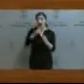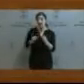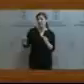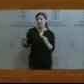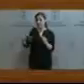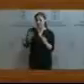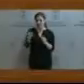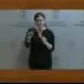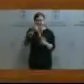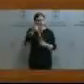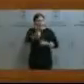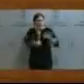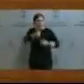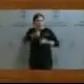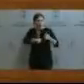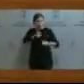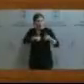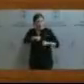corriendo.